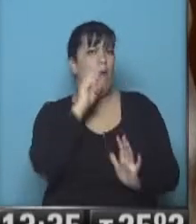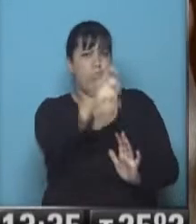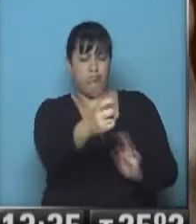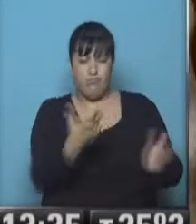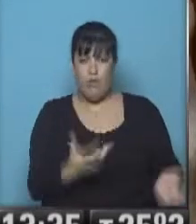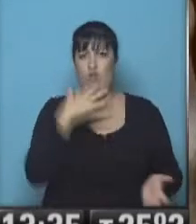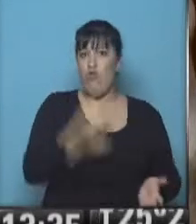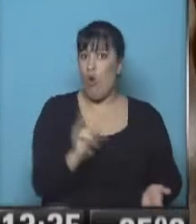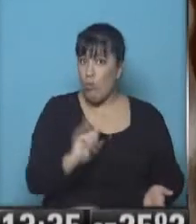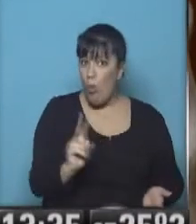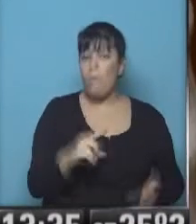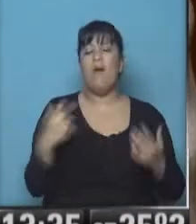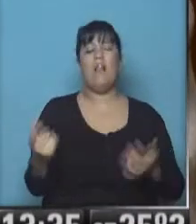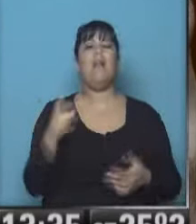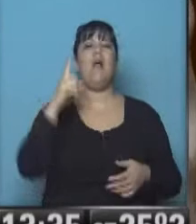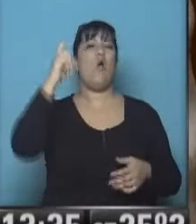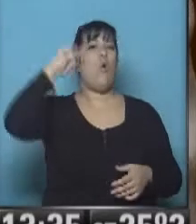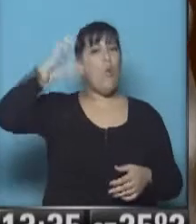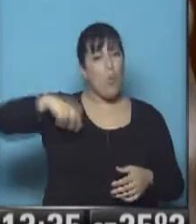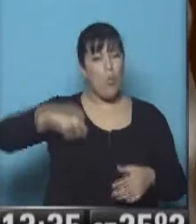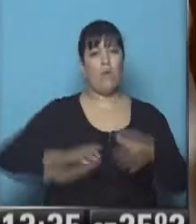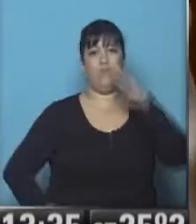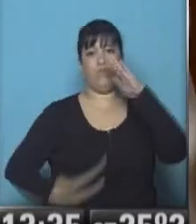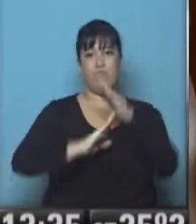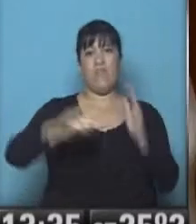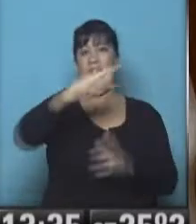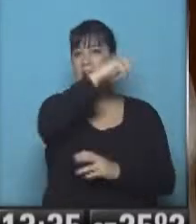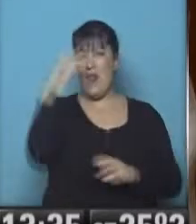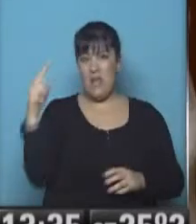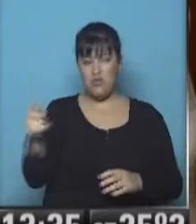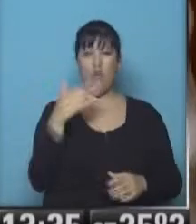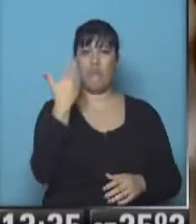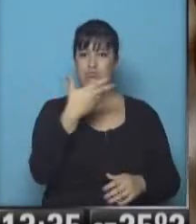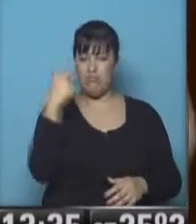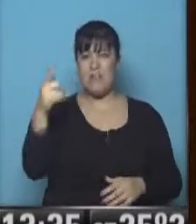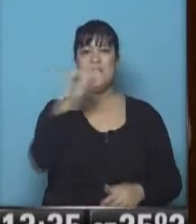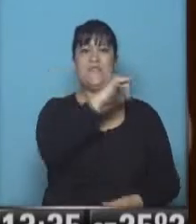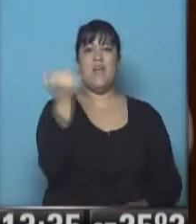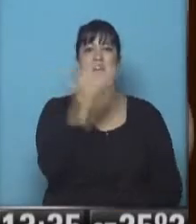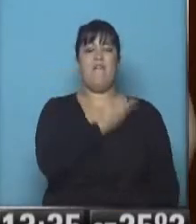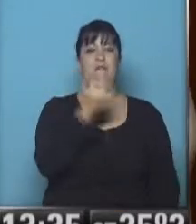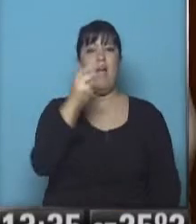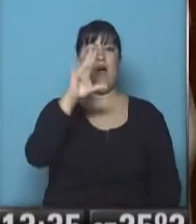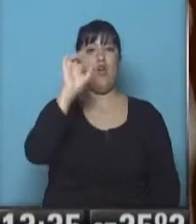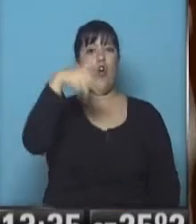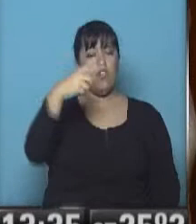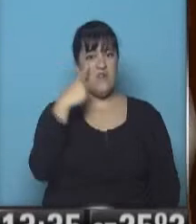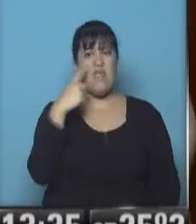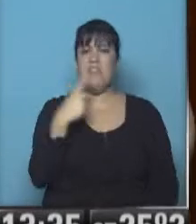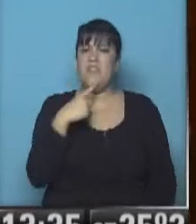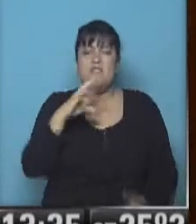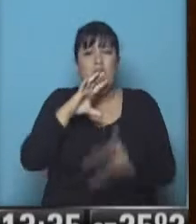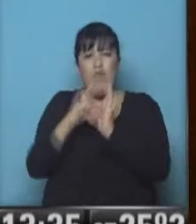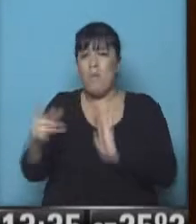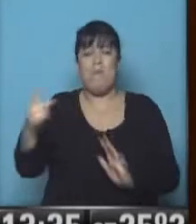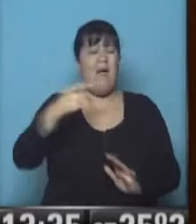hizo declaraciones el juez de la Corte Suprema de Justicia de la Nación, a quien vemos, Raúl Zaffaroni, que dijo que considera un invento